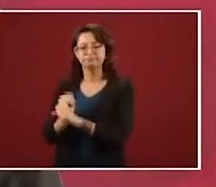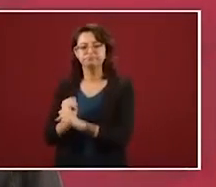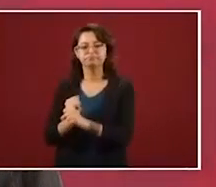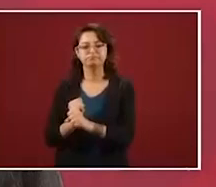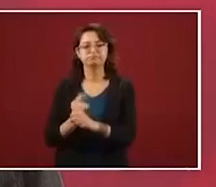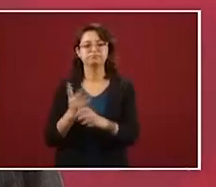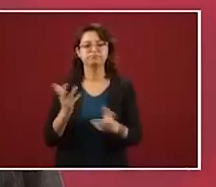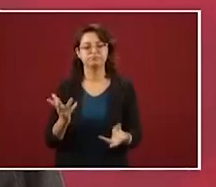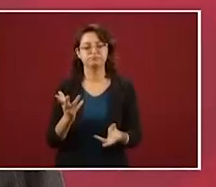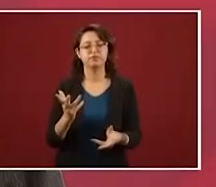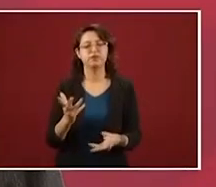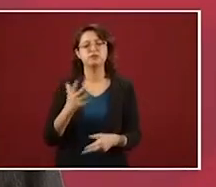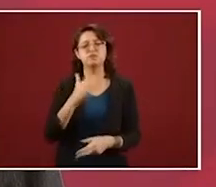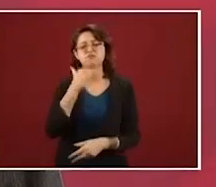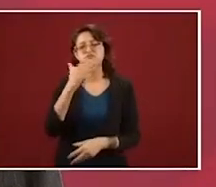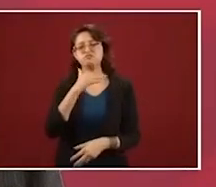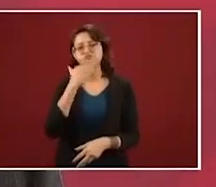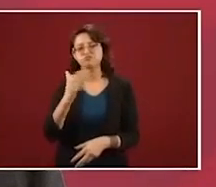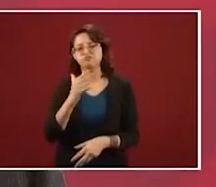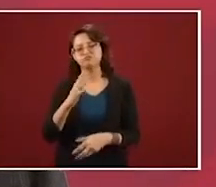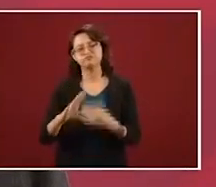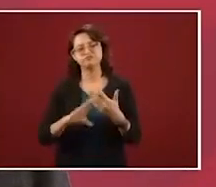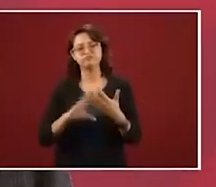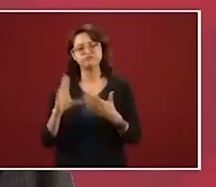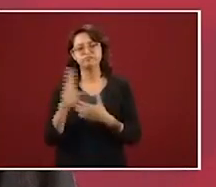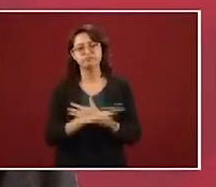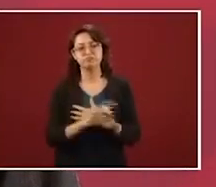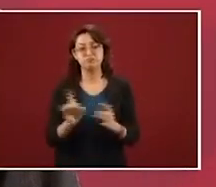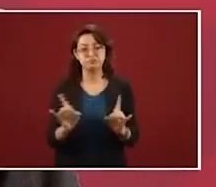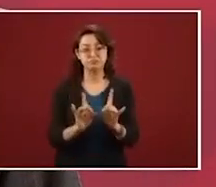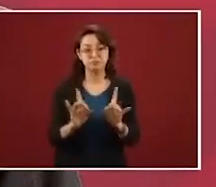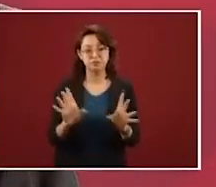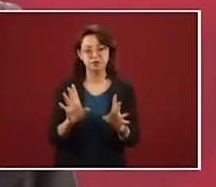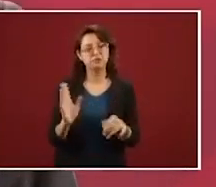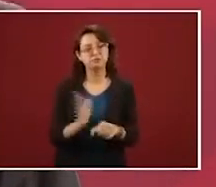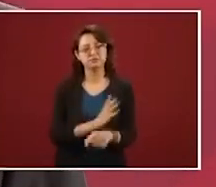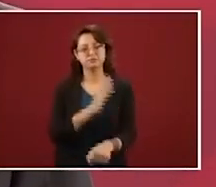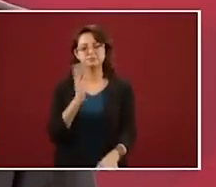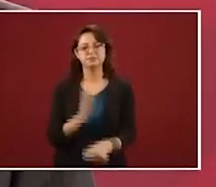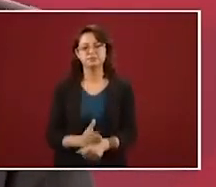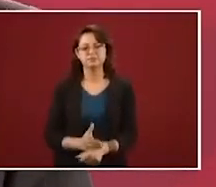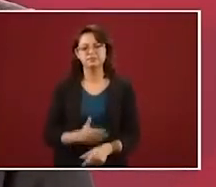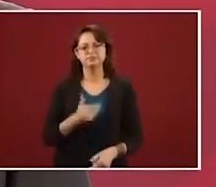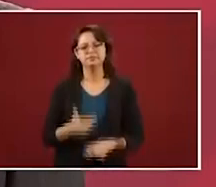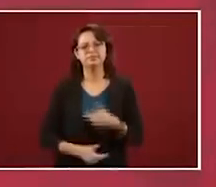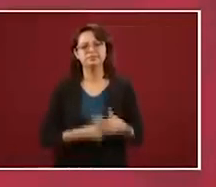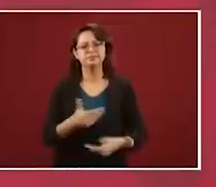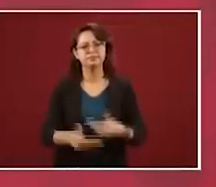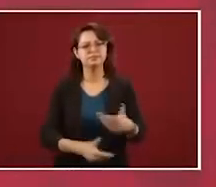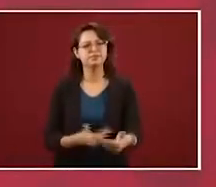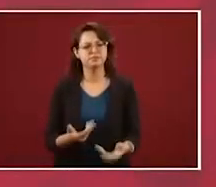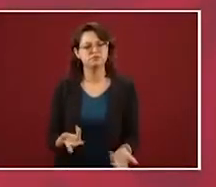y castigar la corrupción en el gobierno. ¿Cómo vamos en